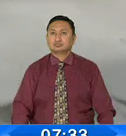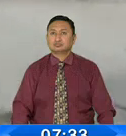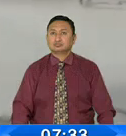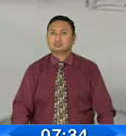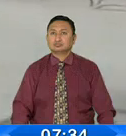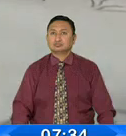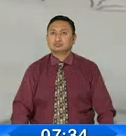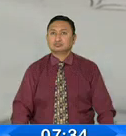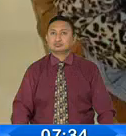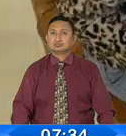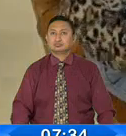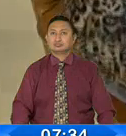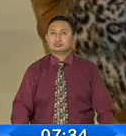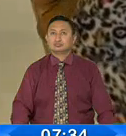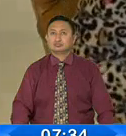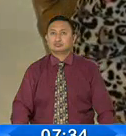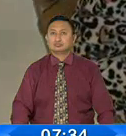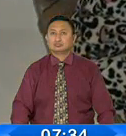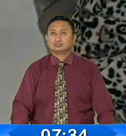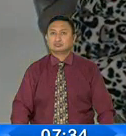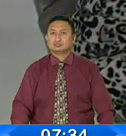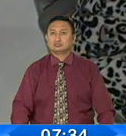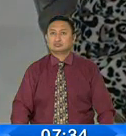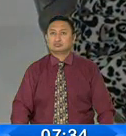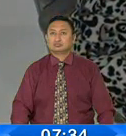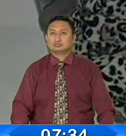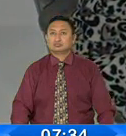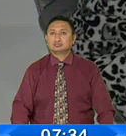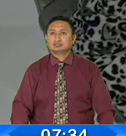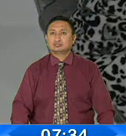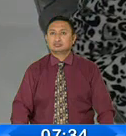esta historia. ¿Cómo es la vida en blanco